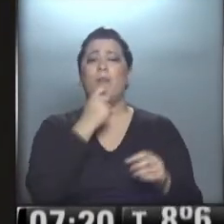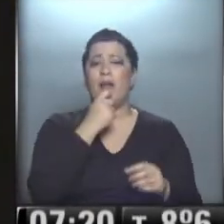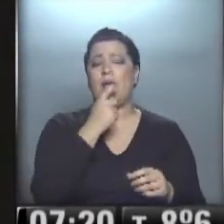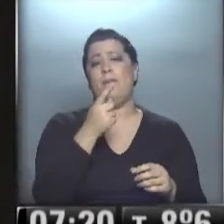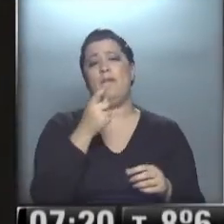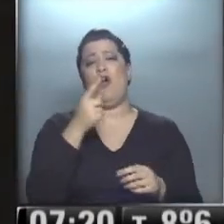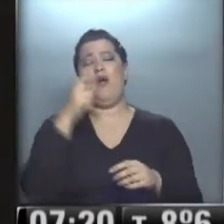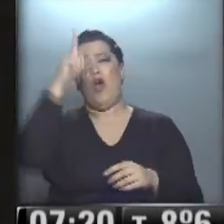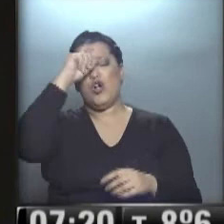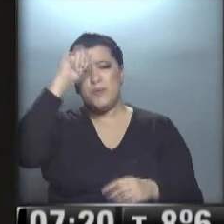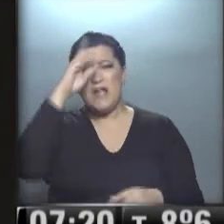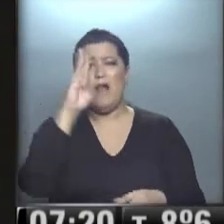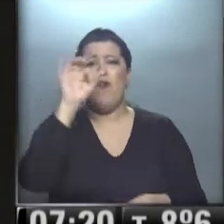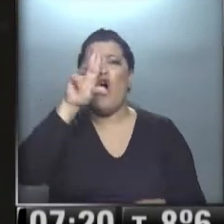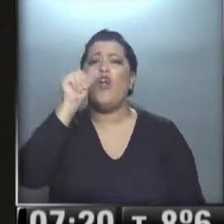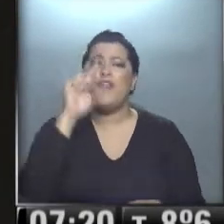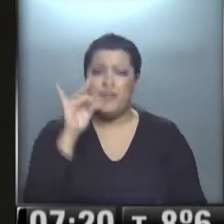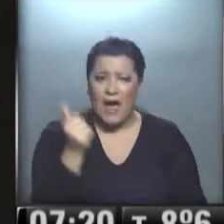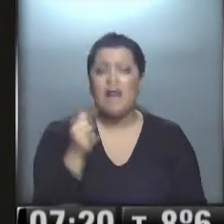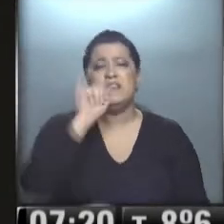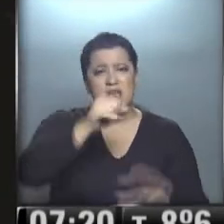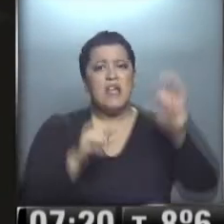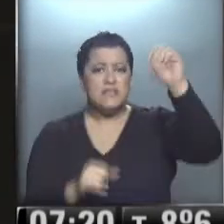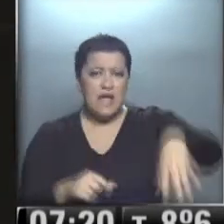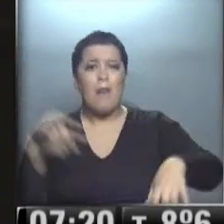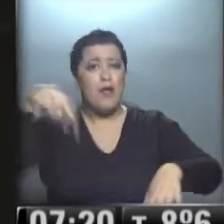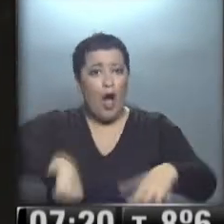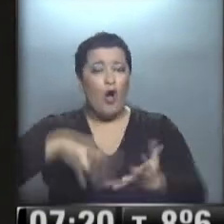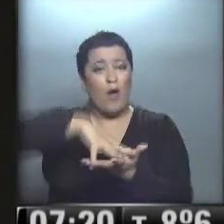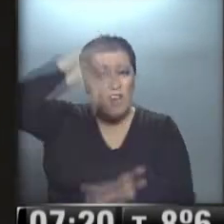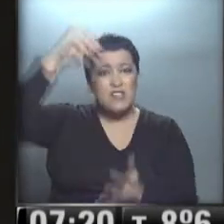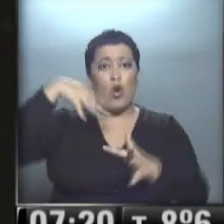Borda, ahí sí es donde. Entonces yo creo que esa policía hay que disolverla y hacerla de nuevo.